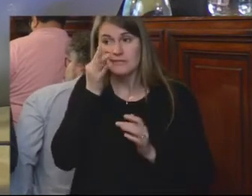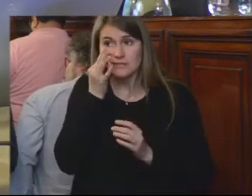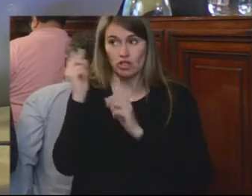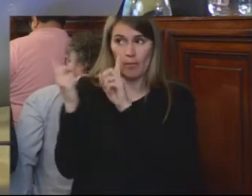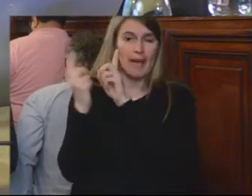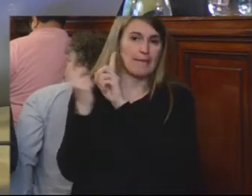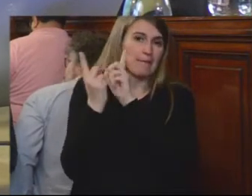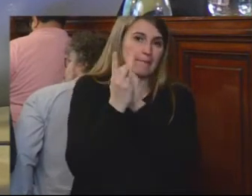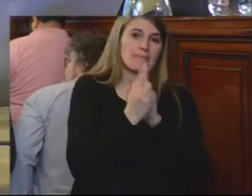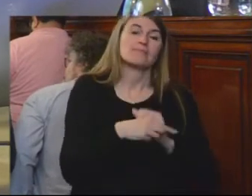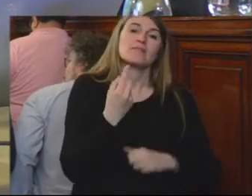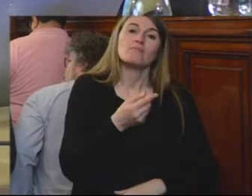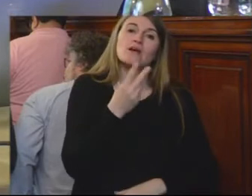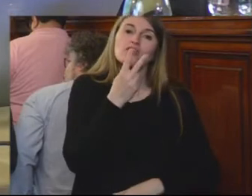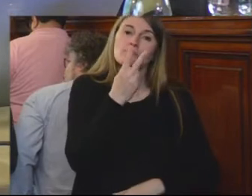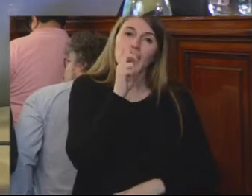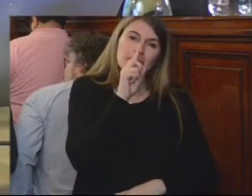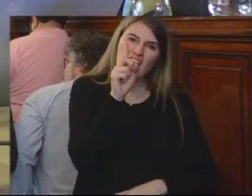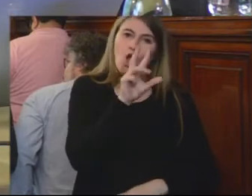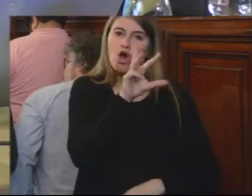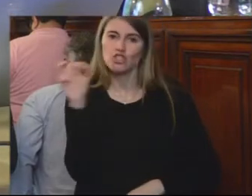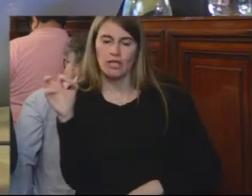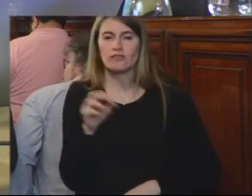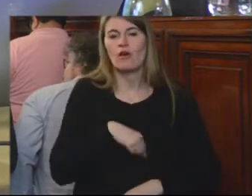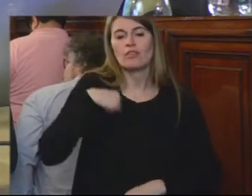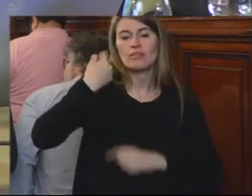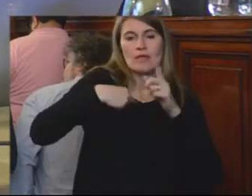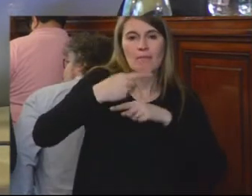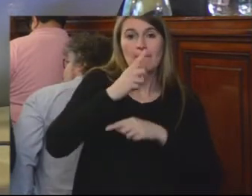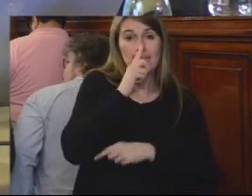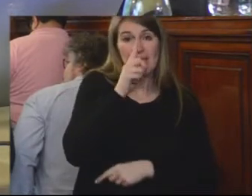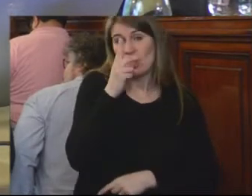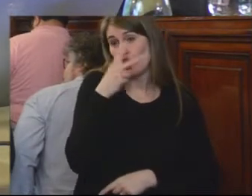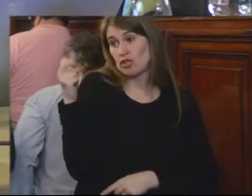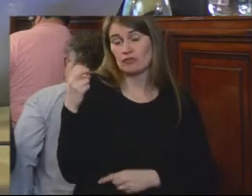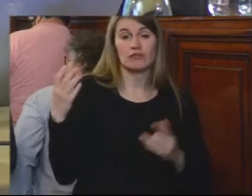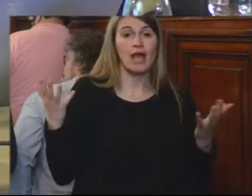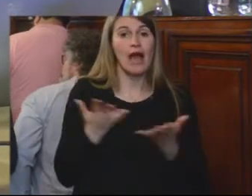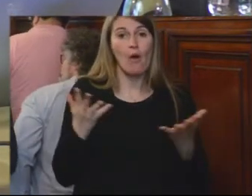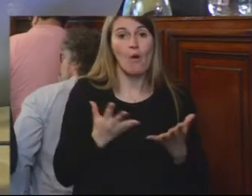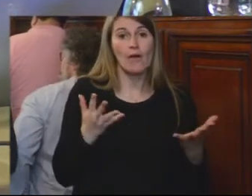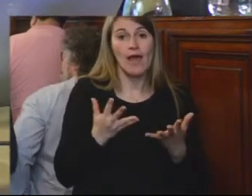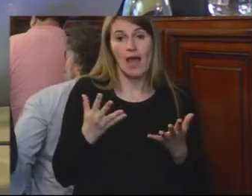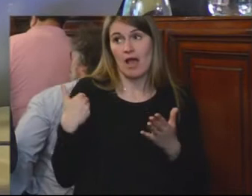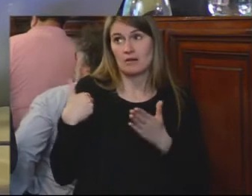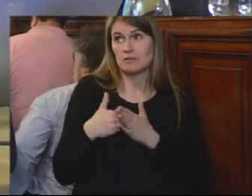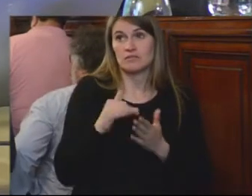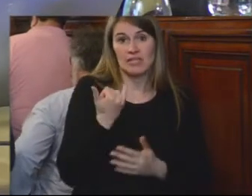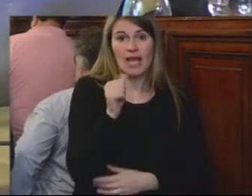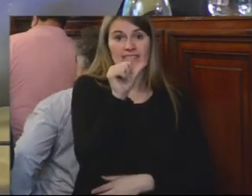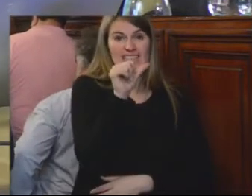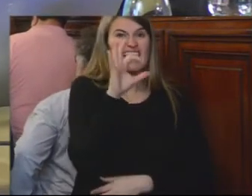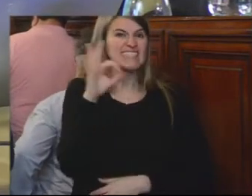2015 1800 en 2016 1200 y en el 2017 ya estamos en la primer semestre cerca de 600